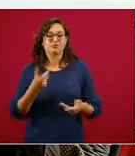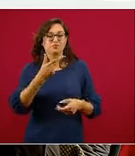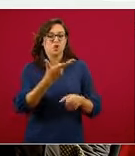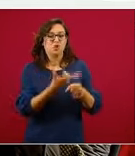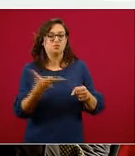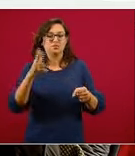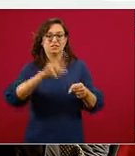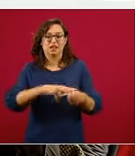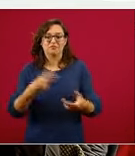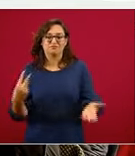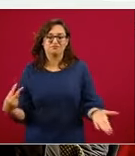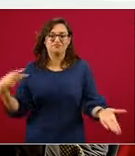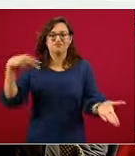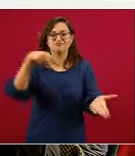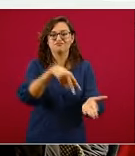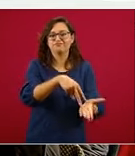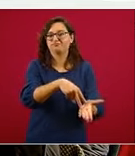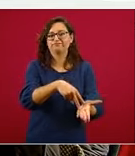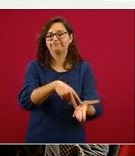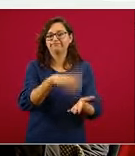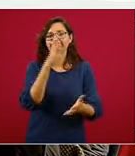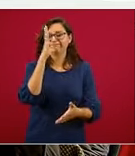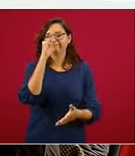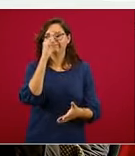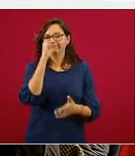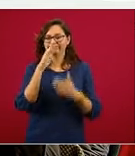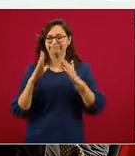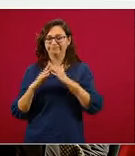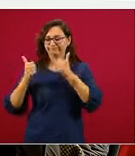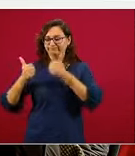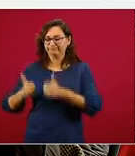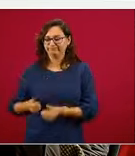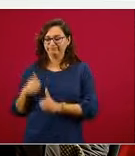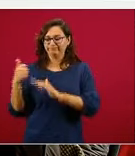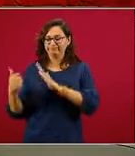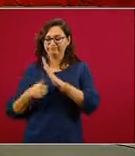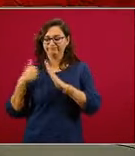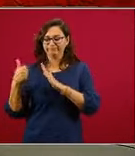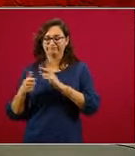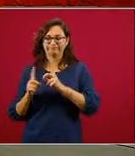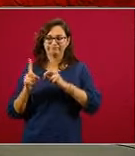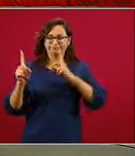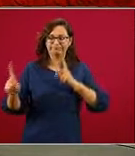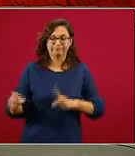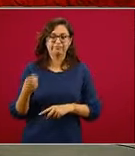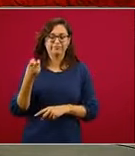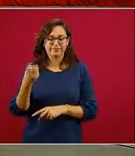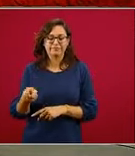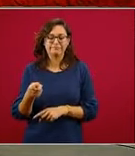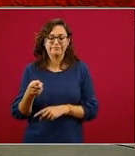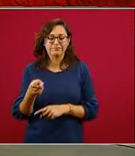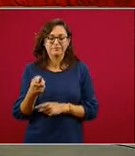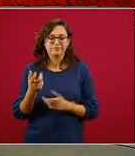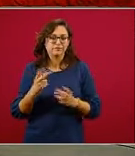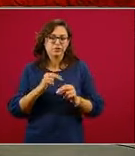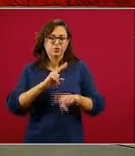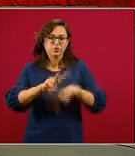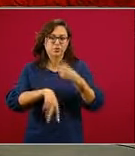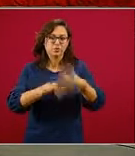ha sido menor porque no estábamos guardando distancia social, la sana distancia. Y bueno, solamente